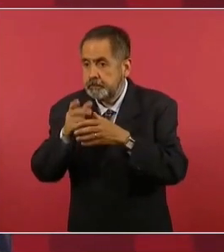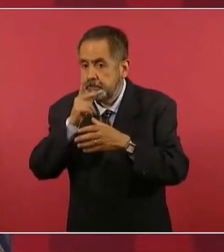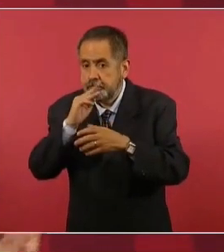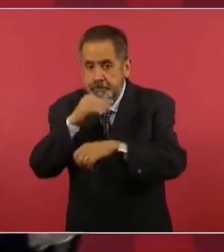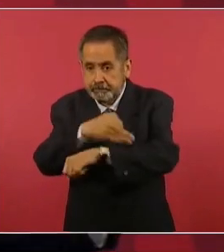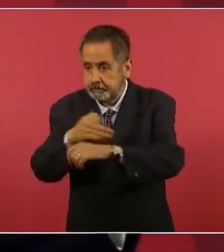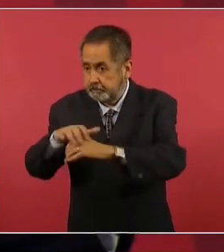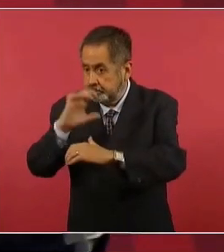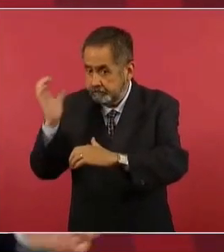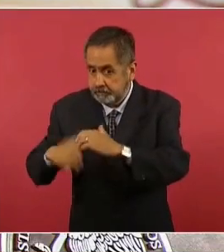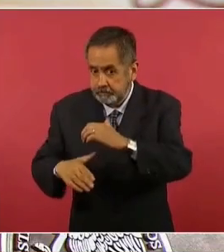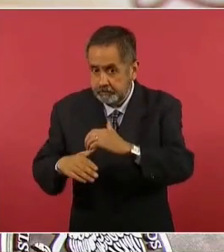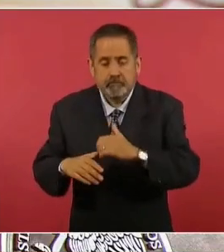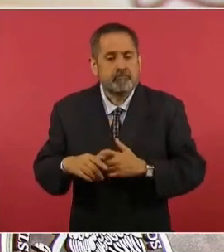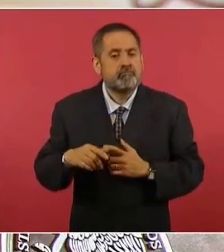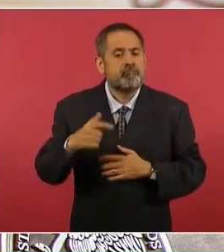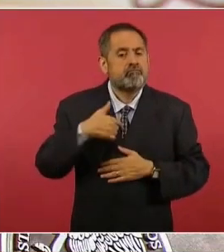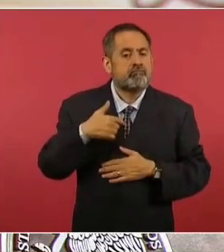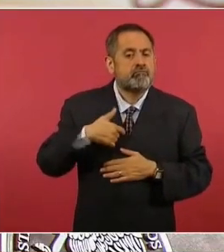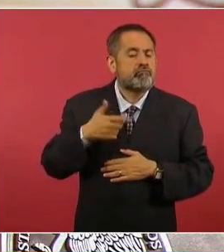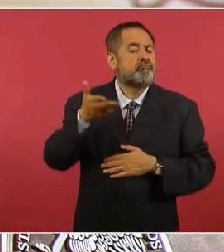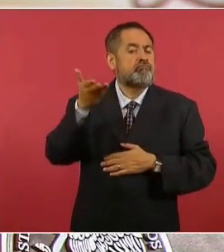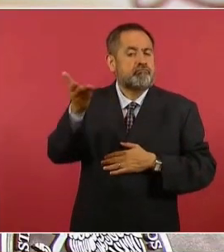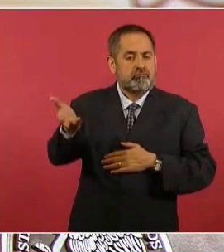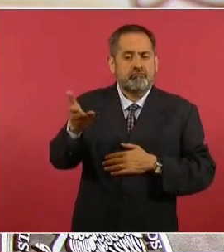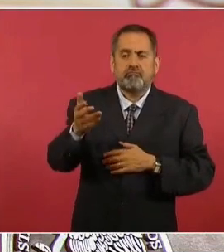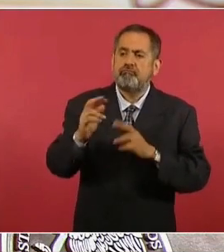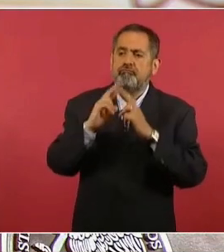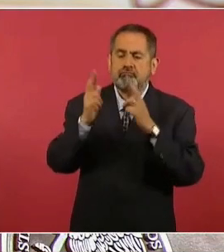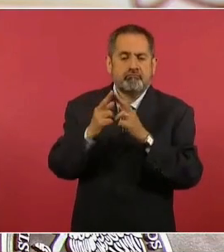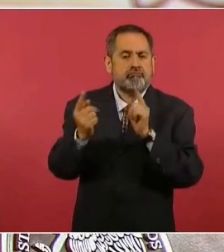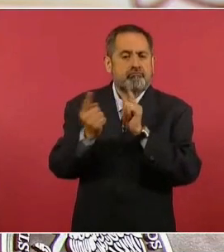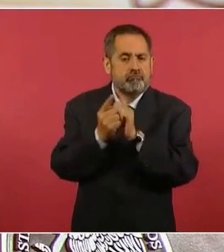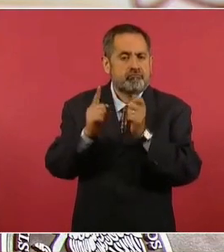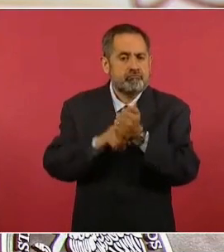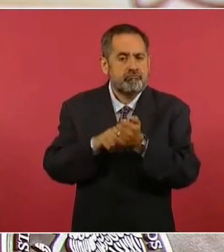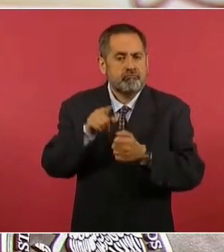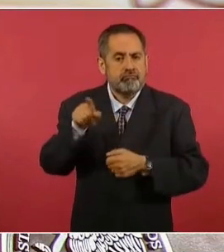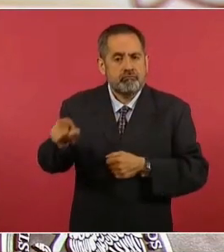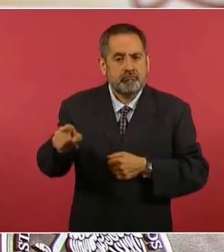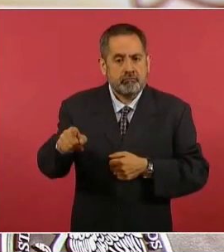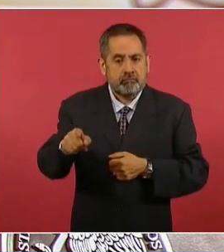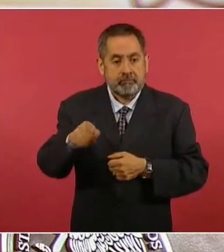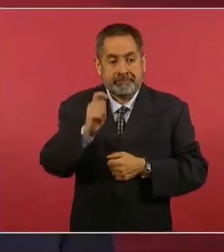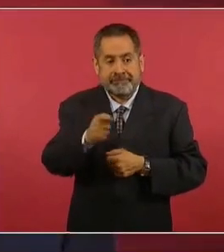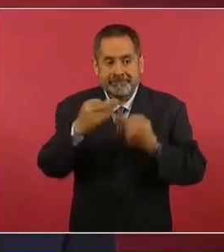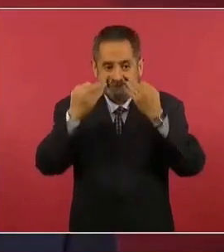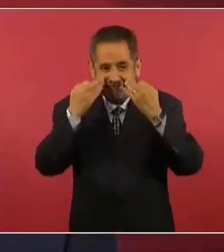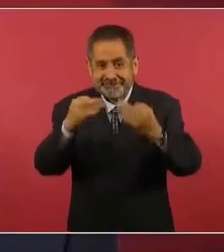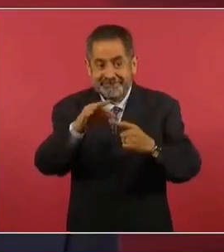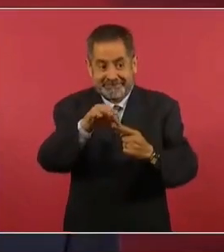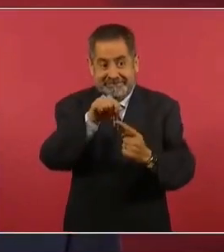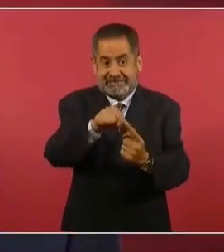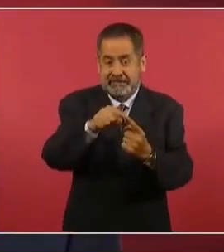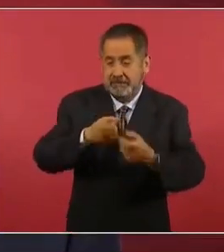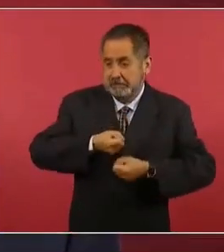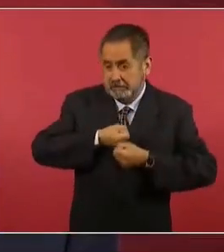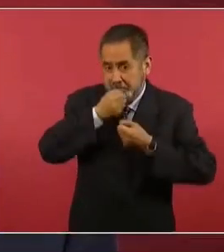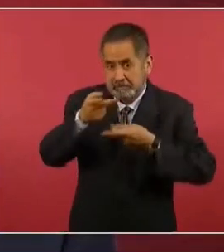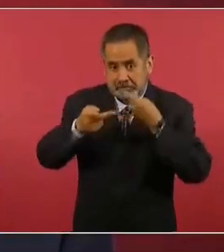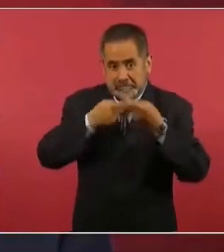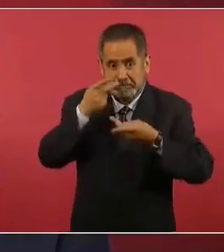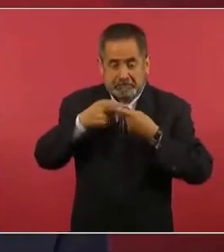familia, había solicitado yo una reunión para que uno de los testigos clave que aportó la información rindiera